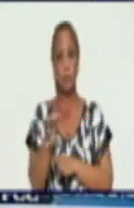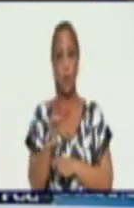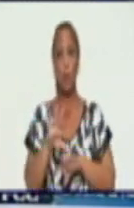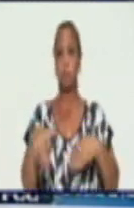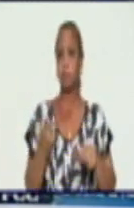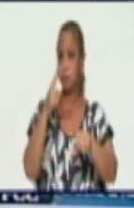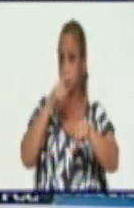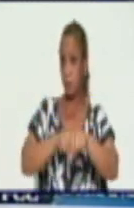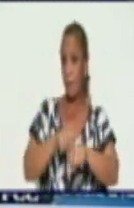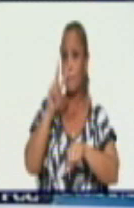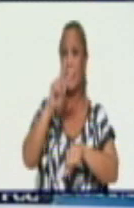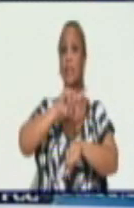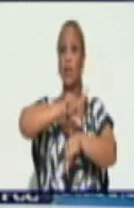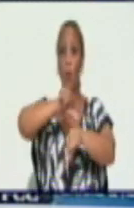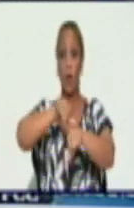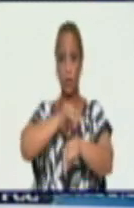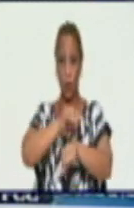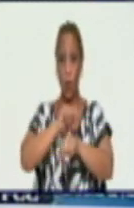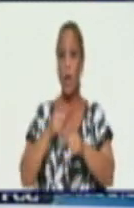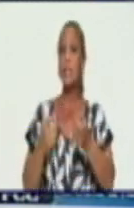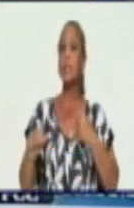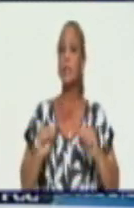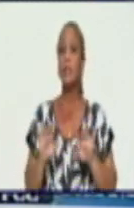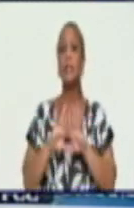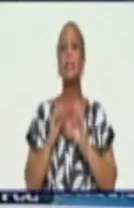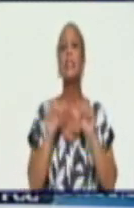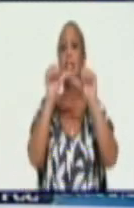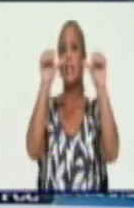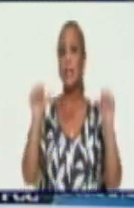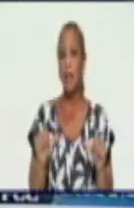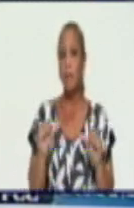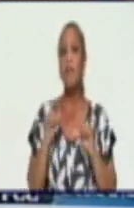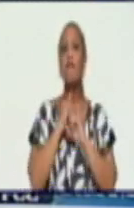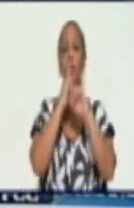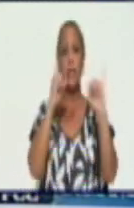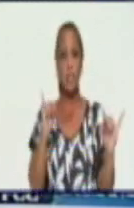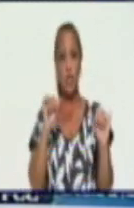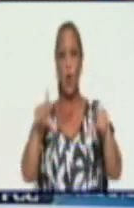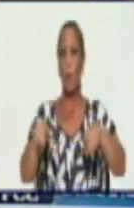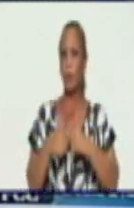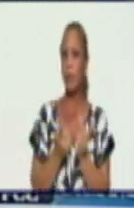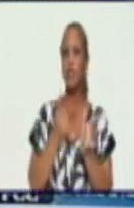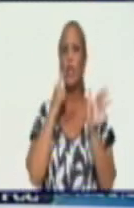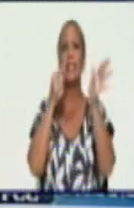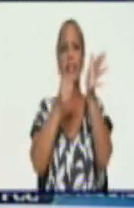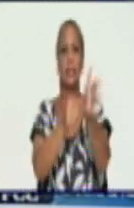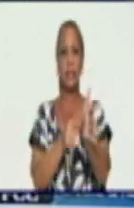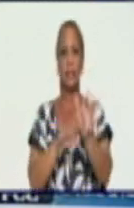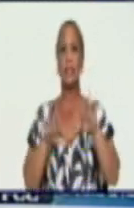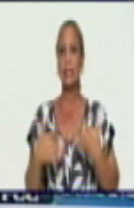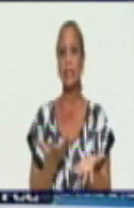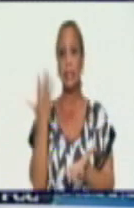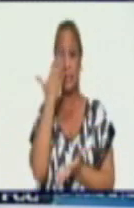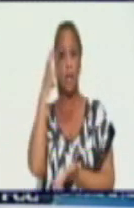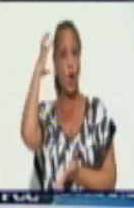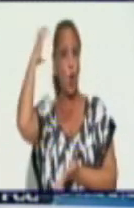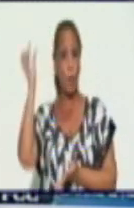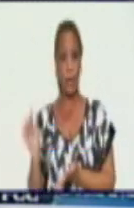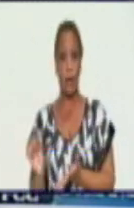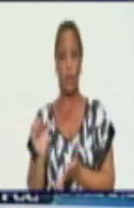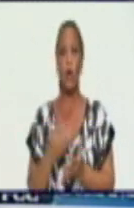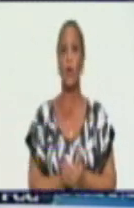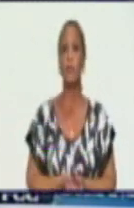horas asegurando el sistema de información el cumplimiento las indicaciones del gobernador la